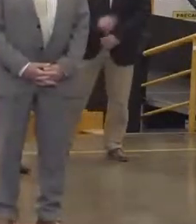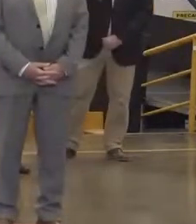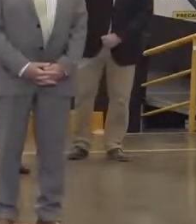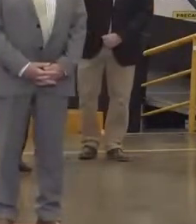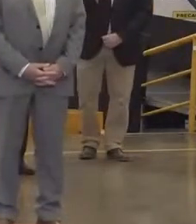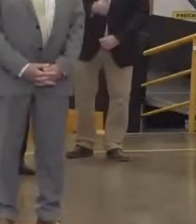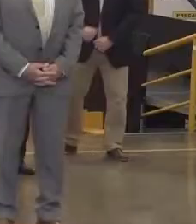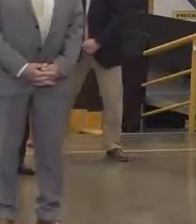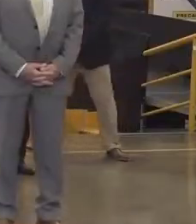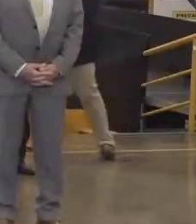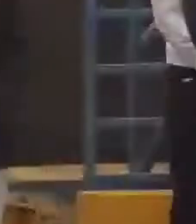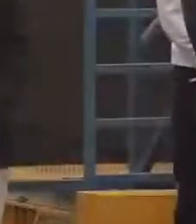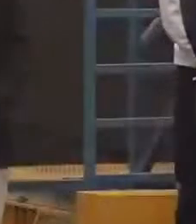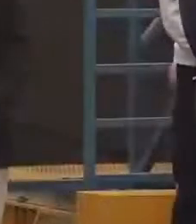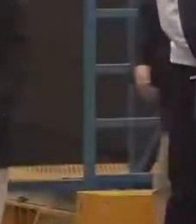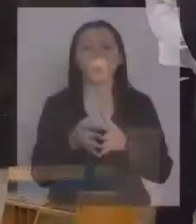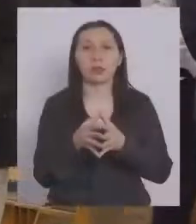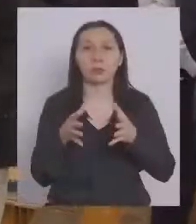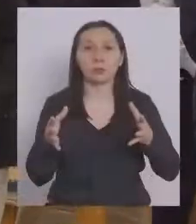Buenos días, muchas gracias.